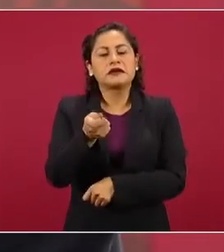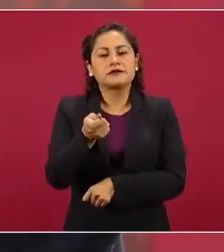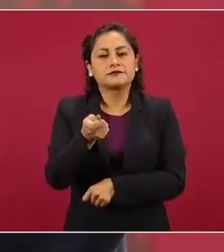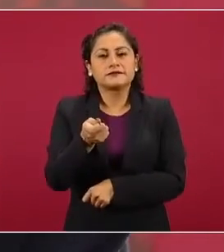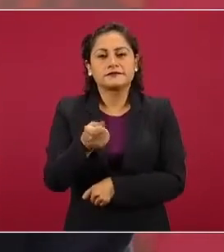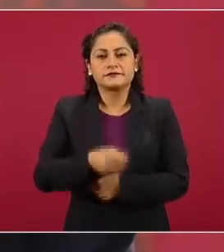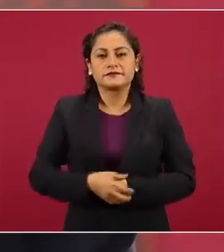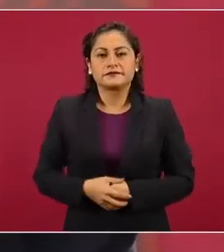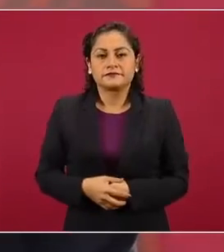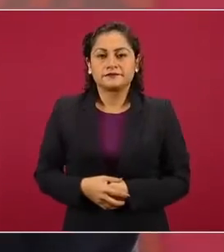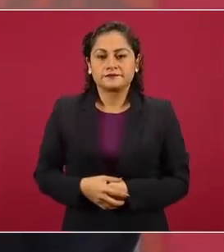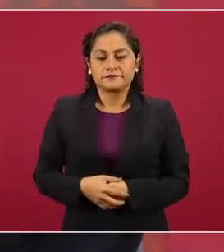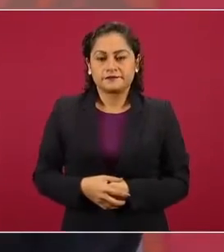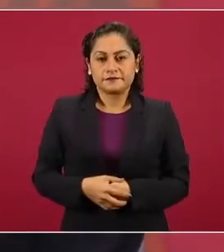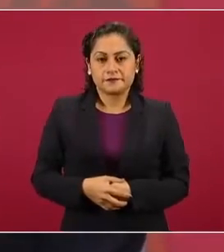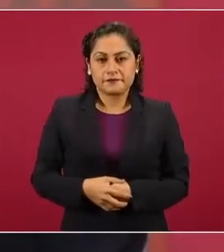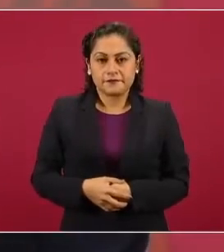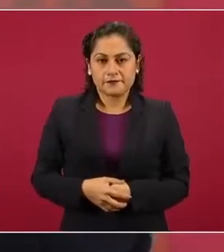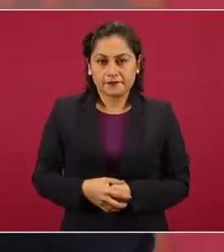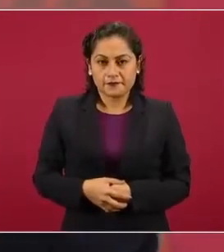se está